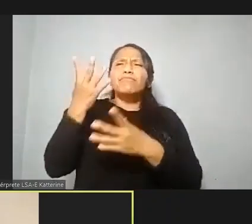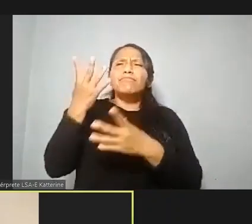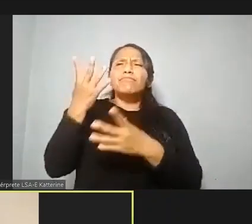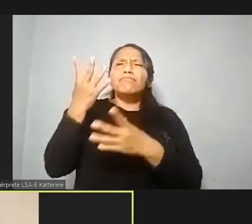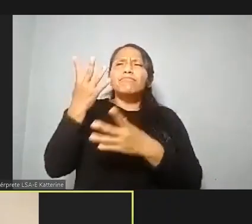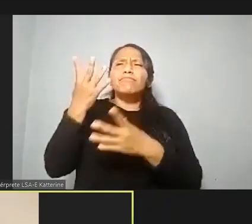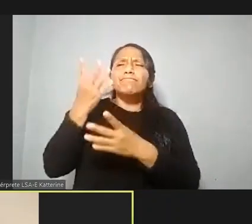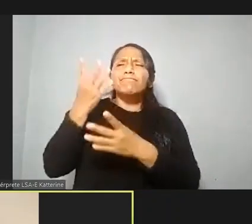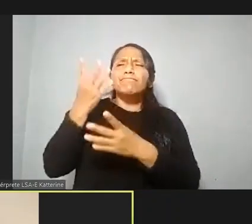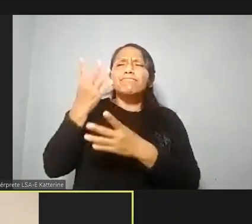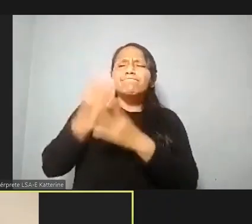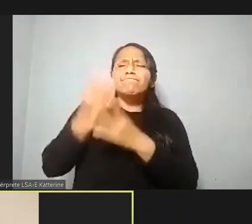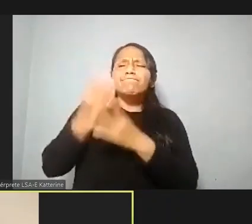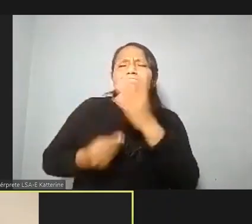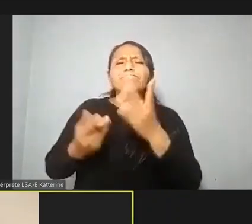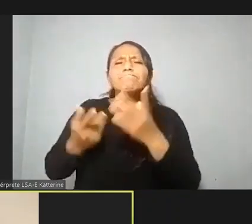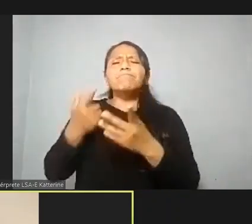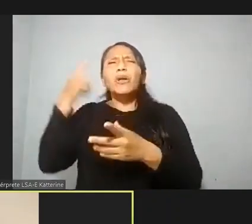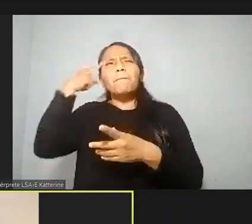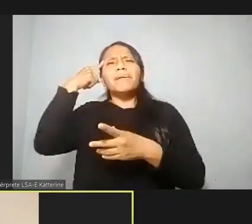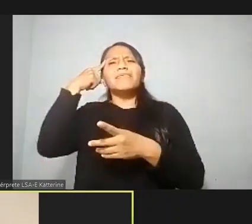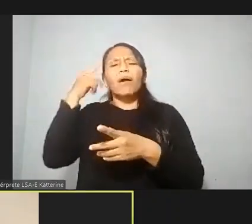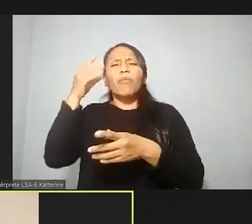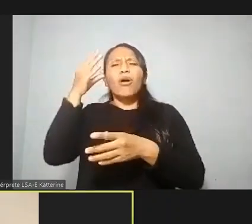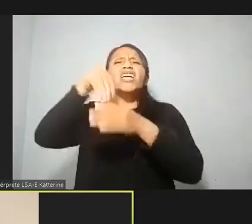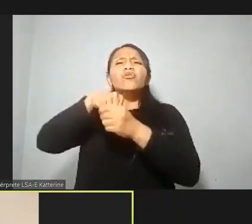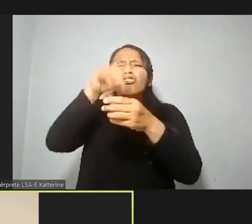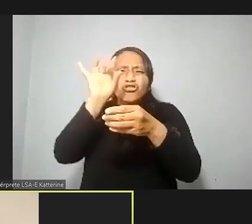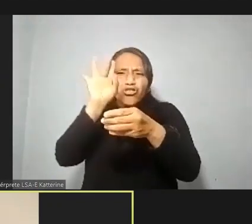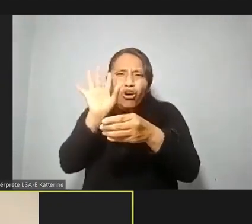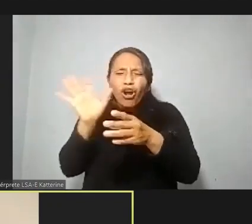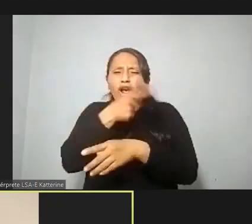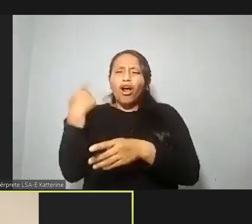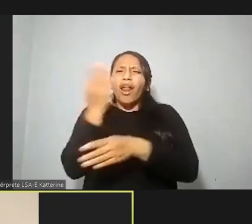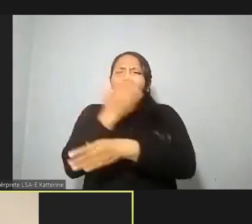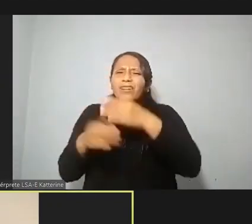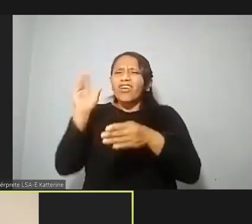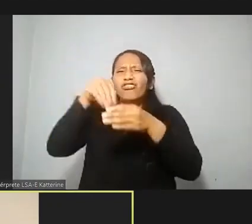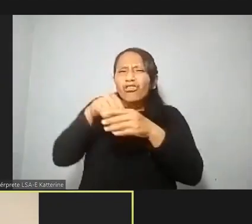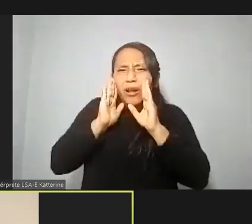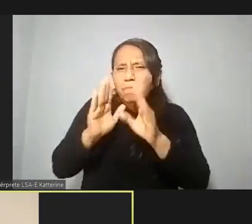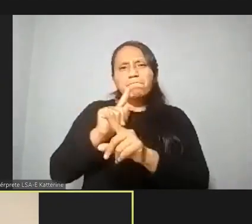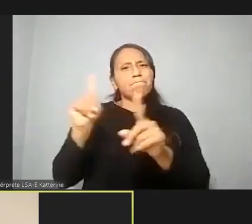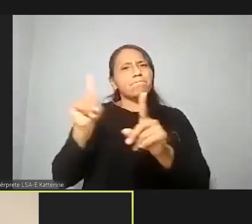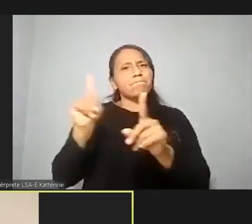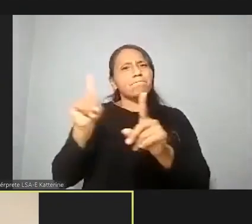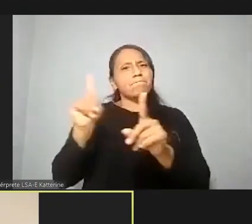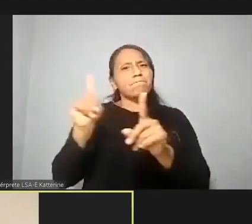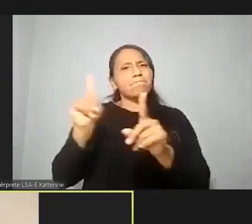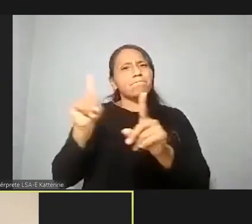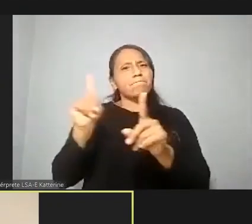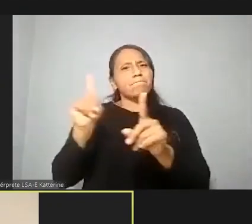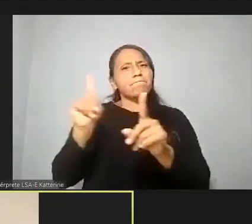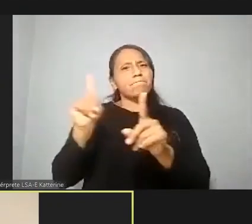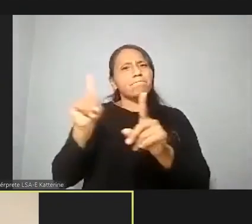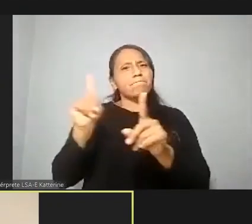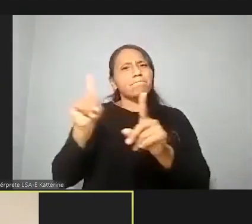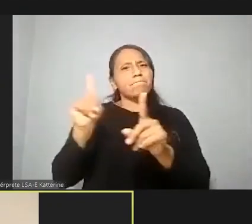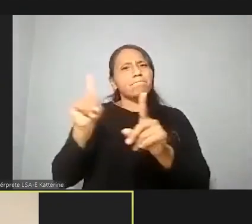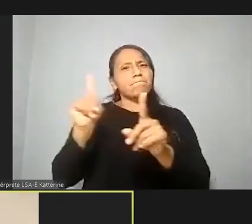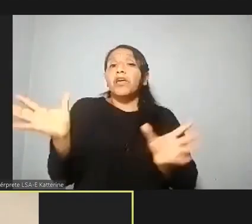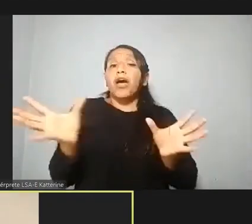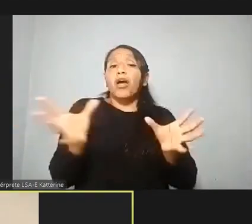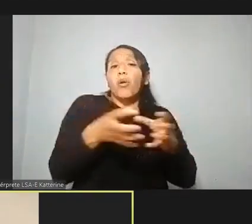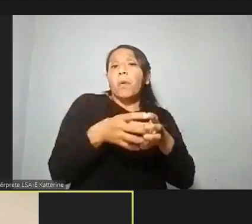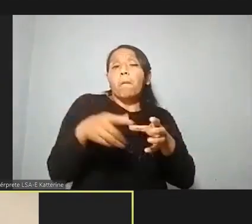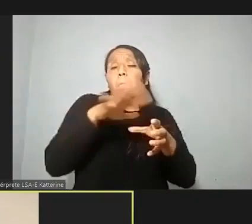inclusión como algo que solo nos compete a nosotras las personas con discapacidad, pero eso no es así. Solo